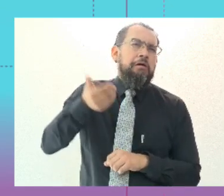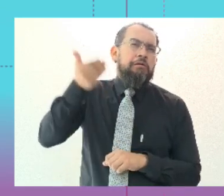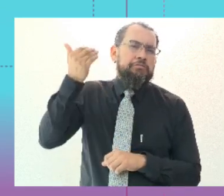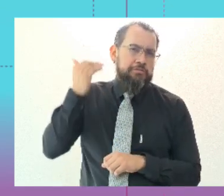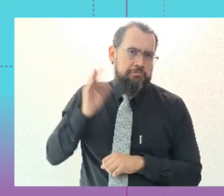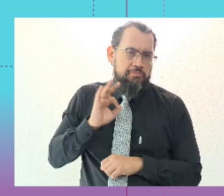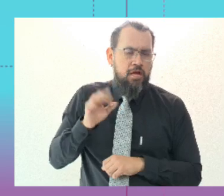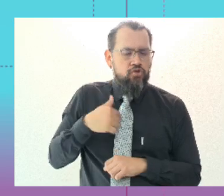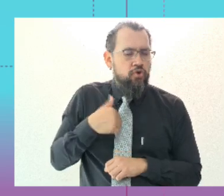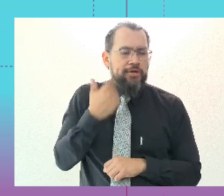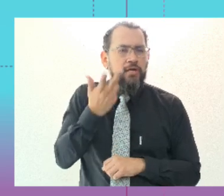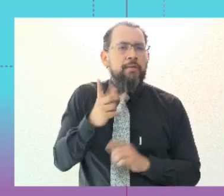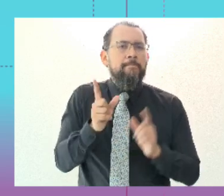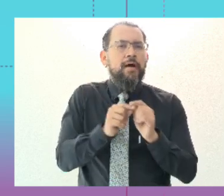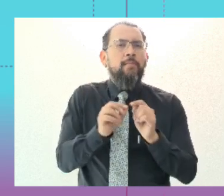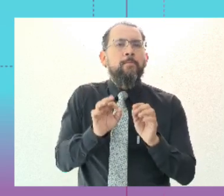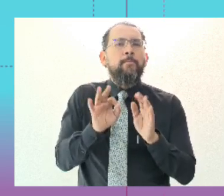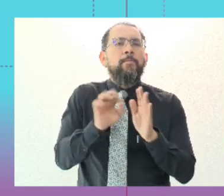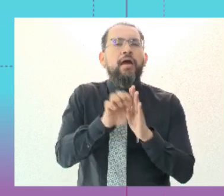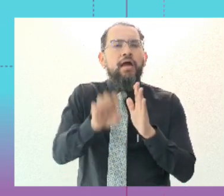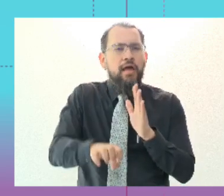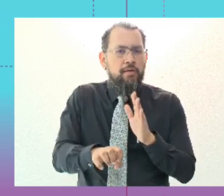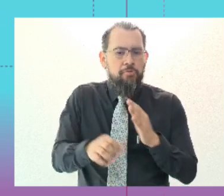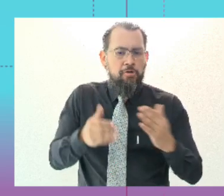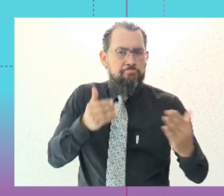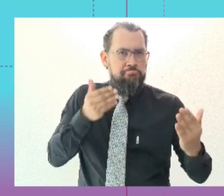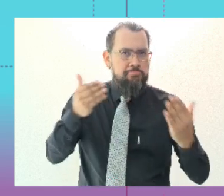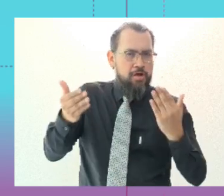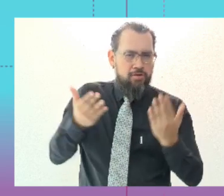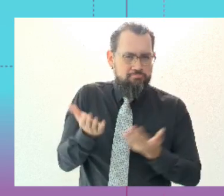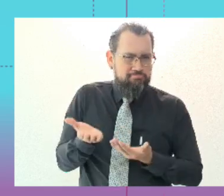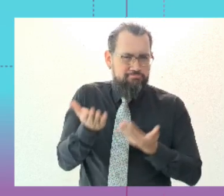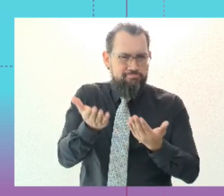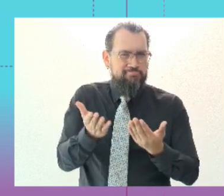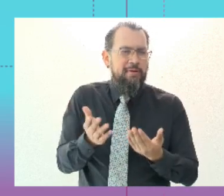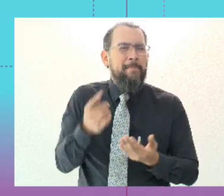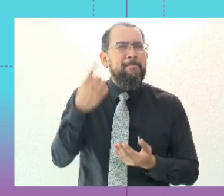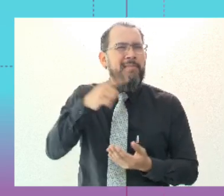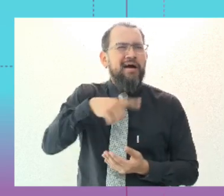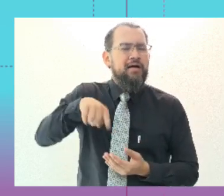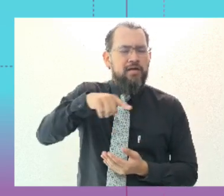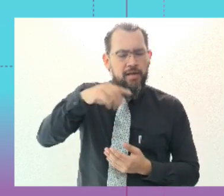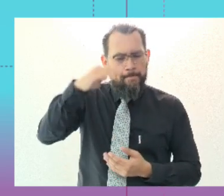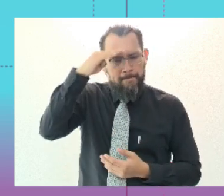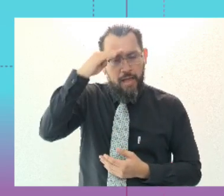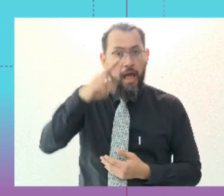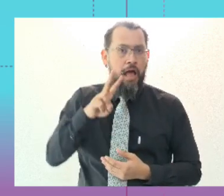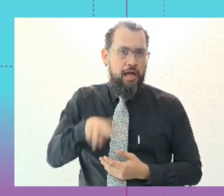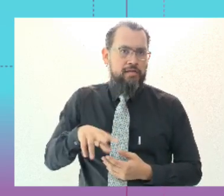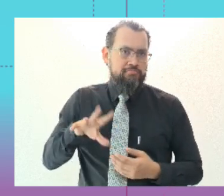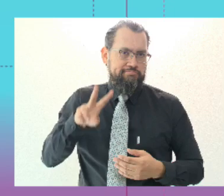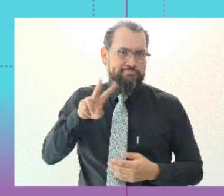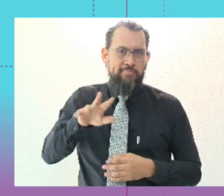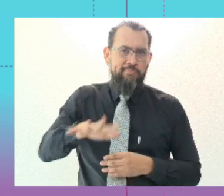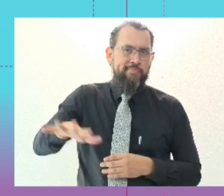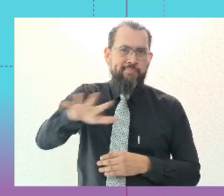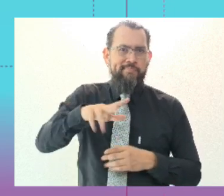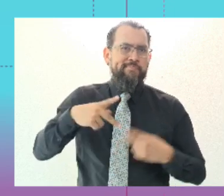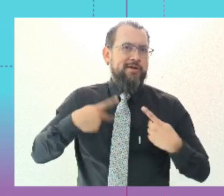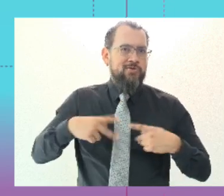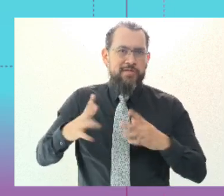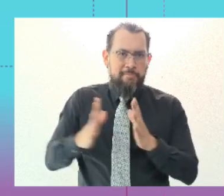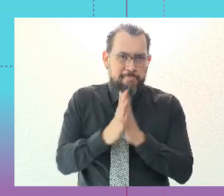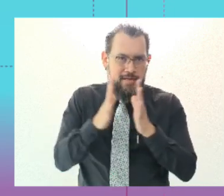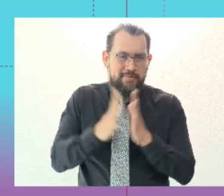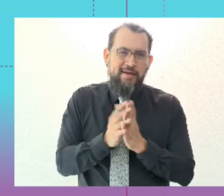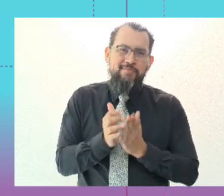dos, quise poner estos dos ejemplos porque con 800 años de diferencia se demuestra que la participación ciudadana es fundamental para la